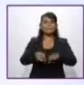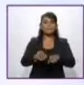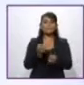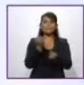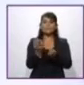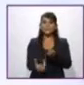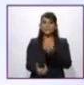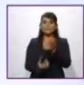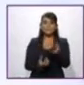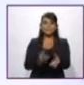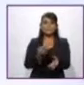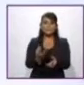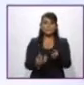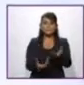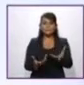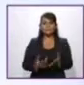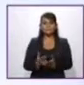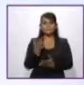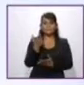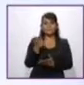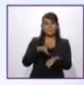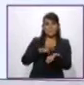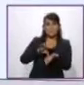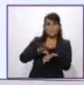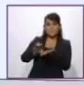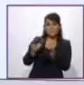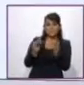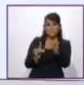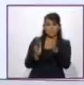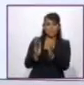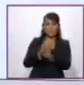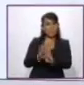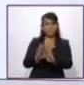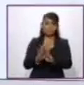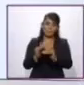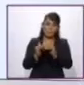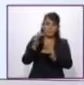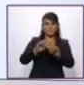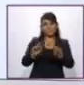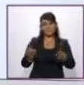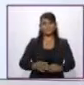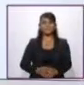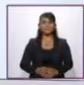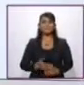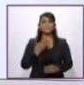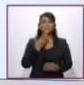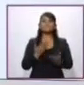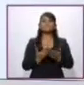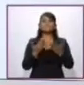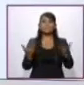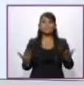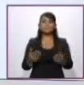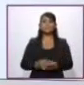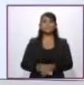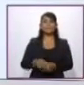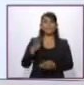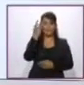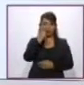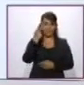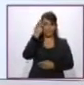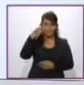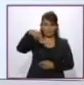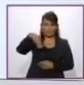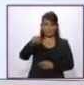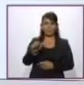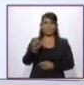limitante solamente de una cuestión económica. Gracias, candidata. Ahora es el turno de Mauricio Curi González,